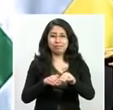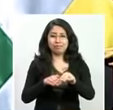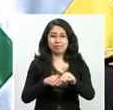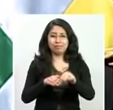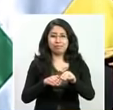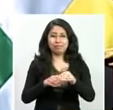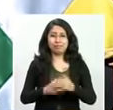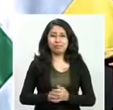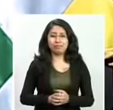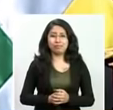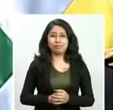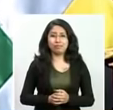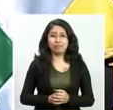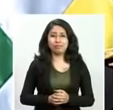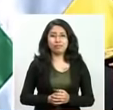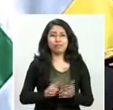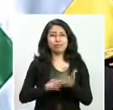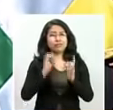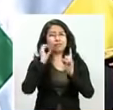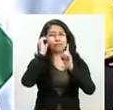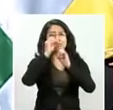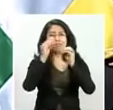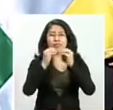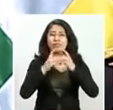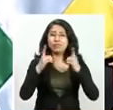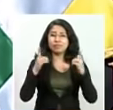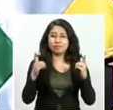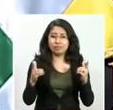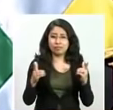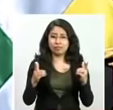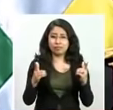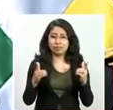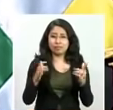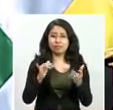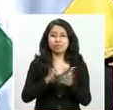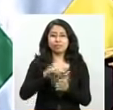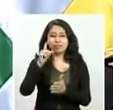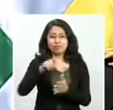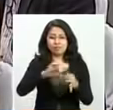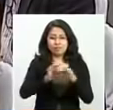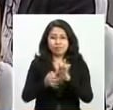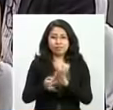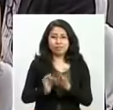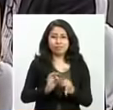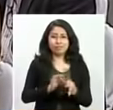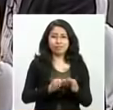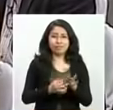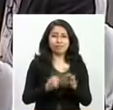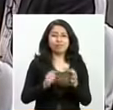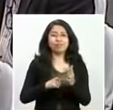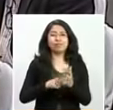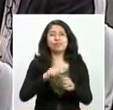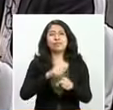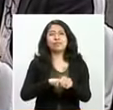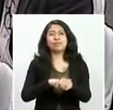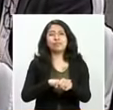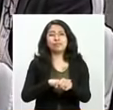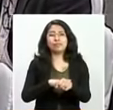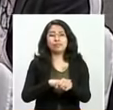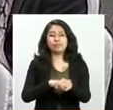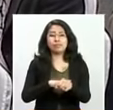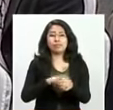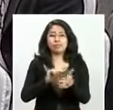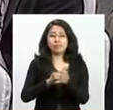un objetivo mucho más grande que debemos resolver en esta gestión, que